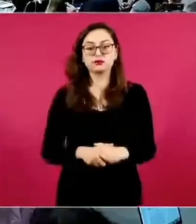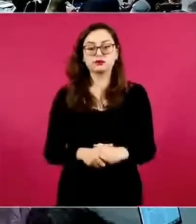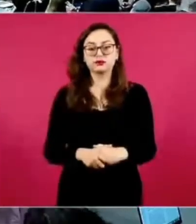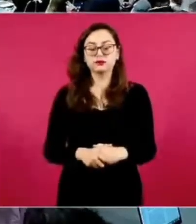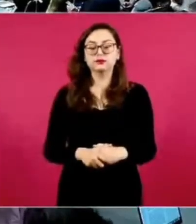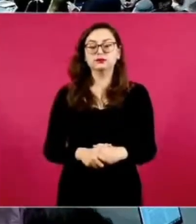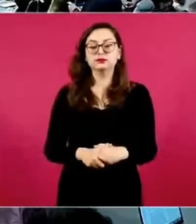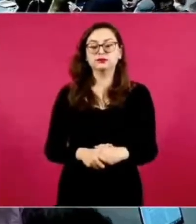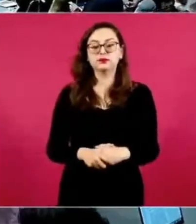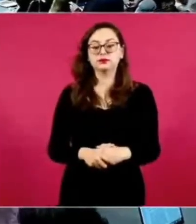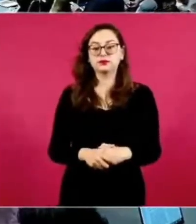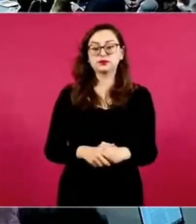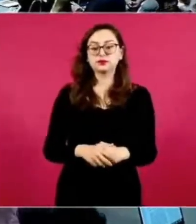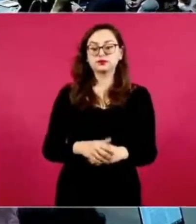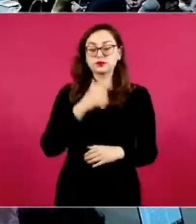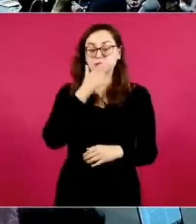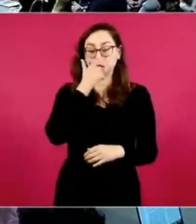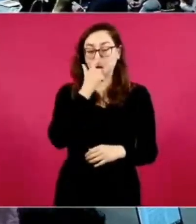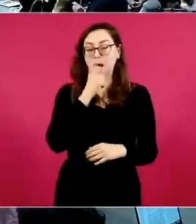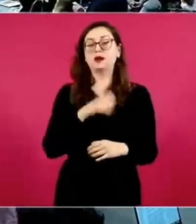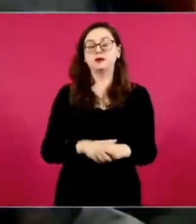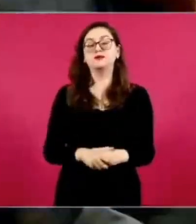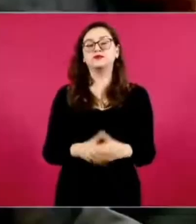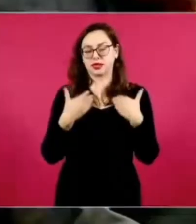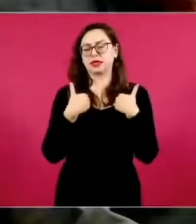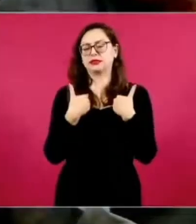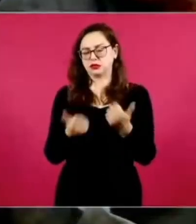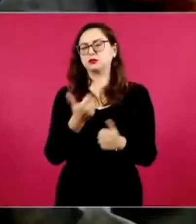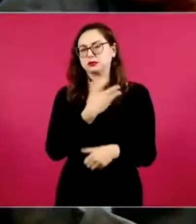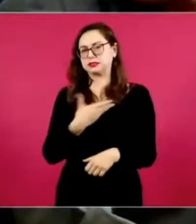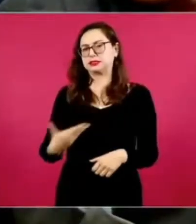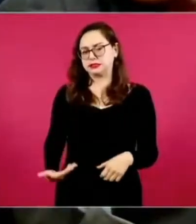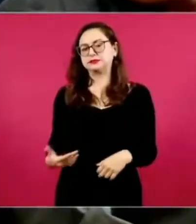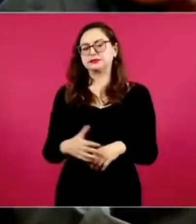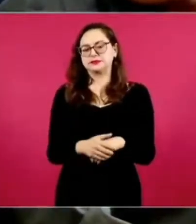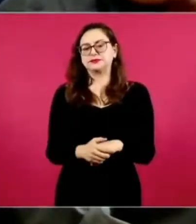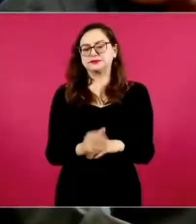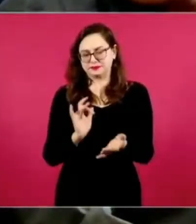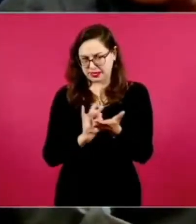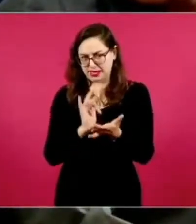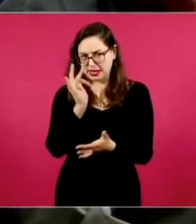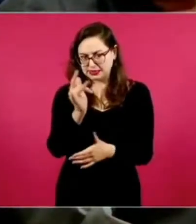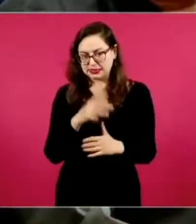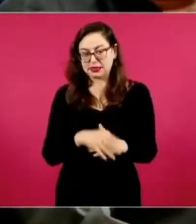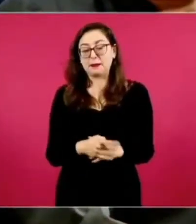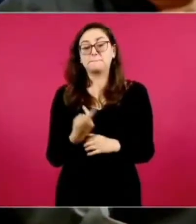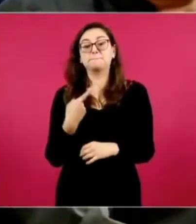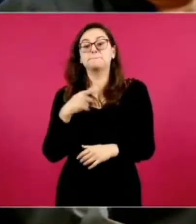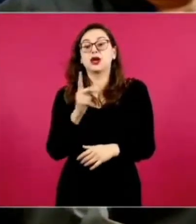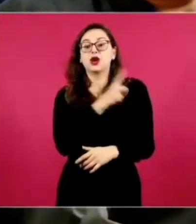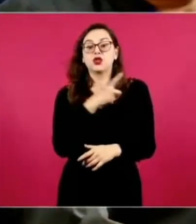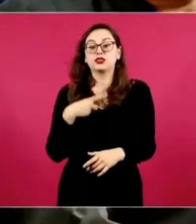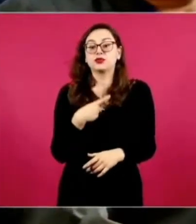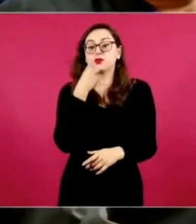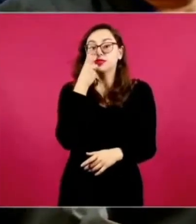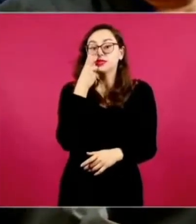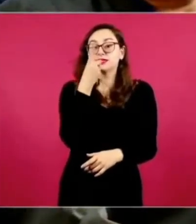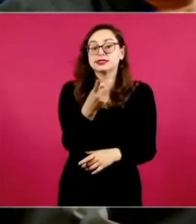agradezco su reflexión, entiendo su posición y nada más señalarle,